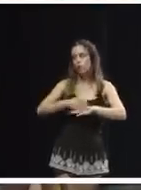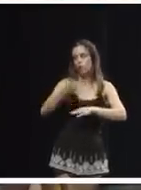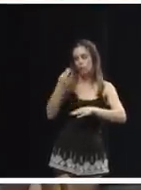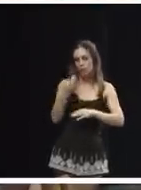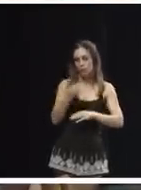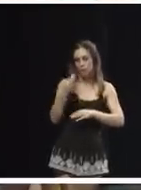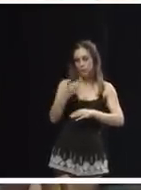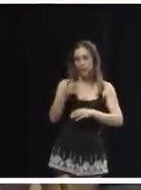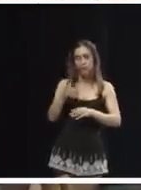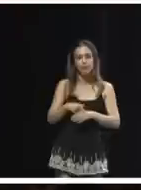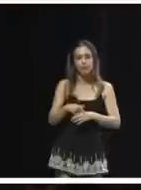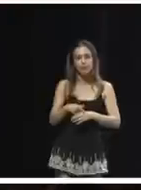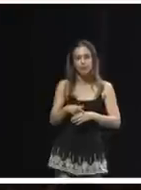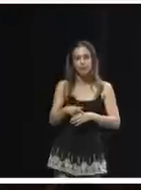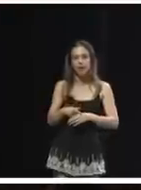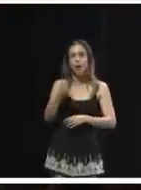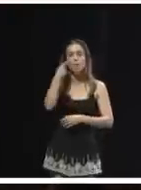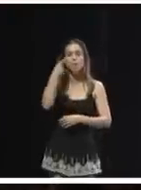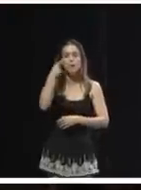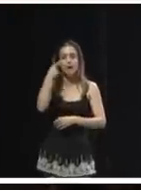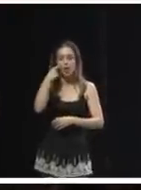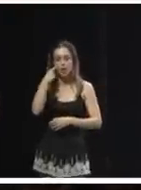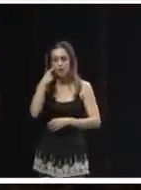a hacer. Y mirad,